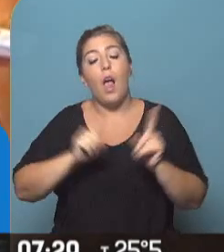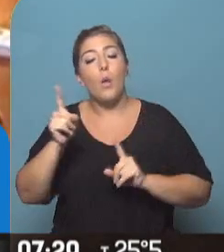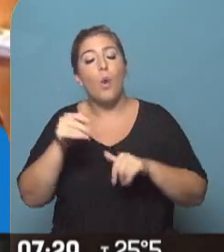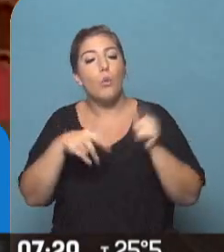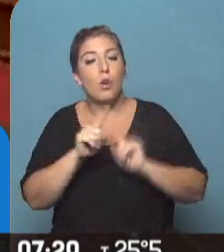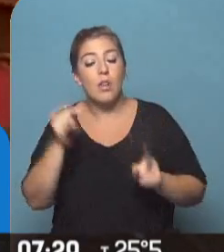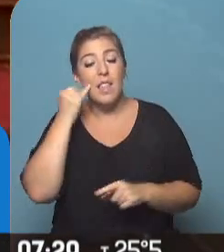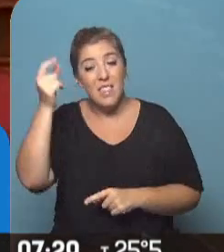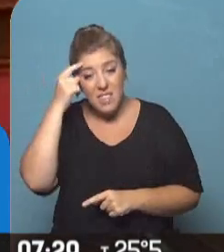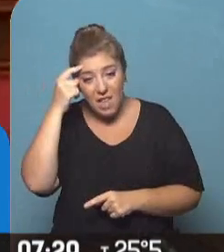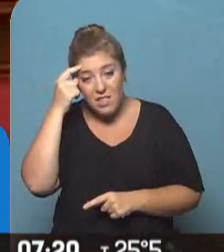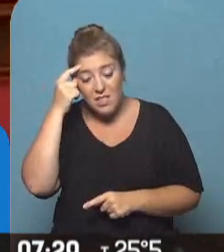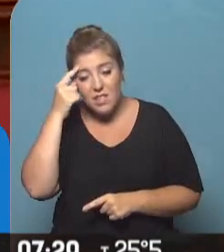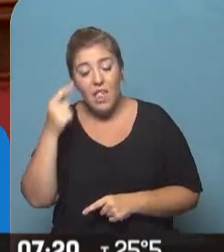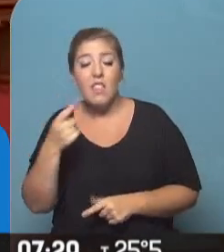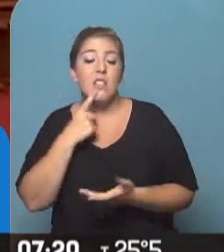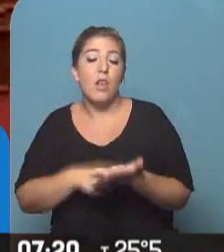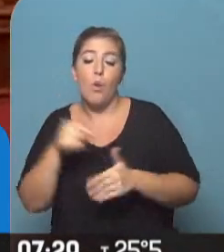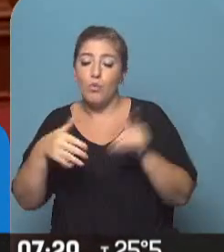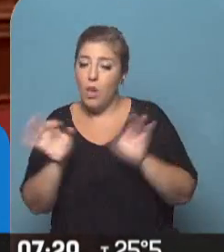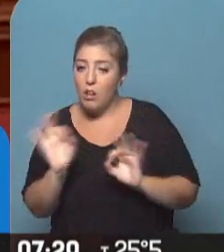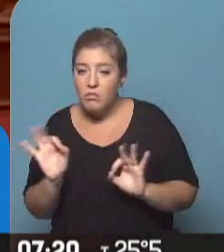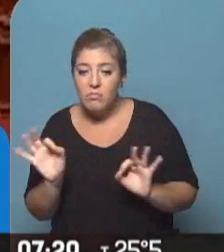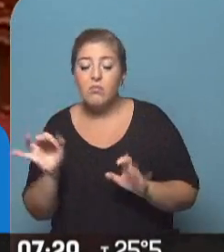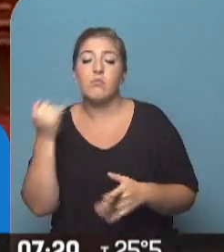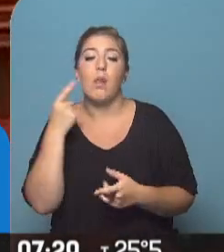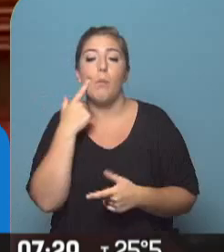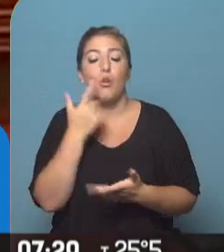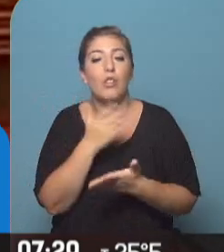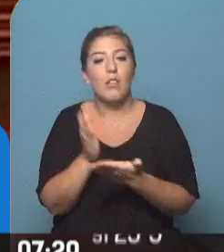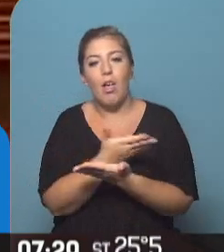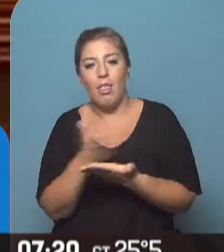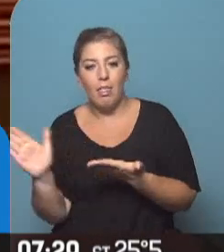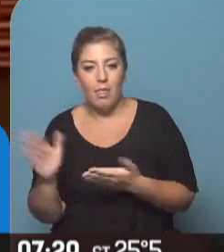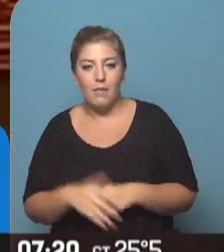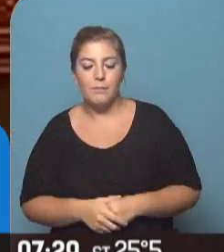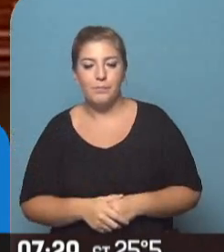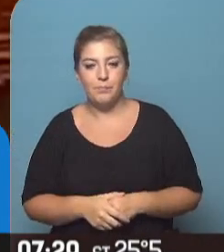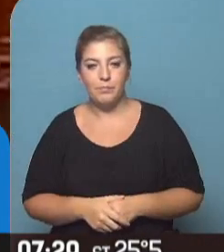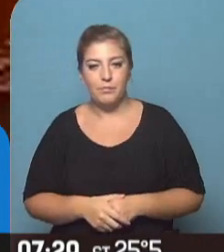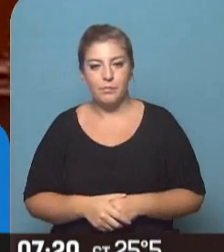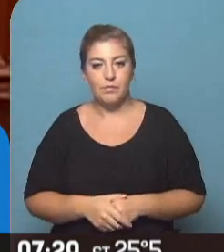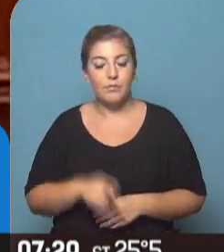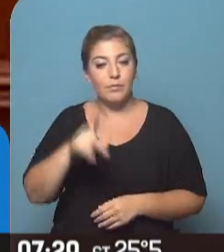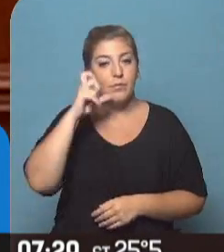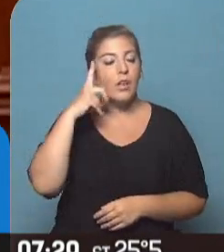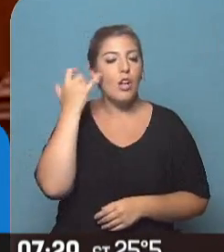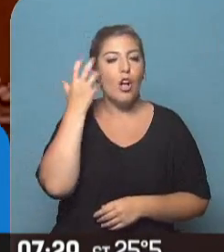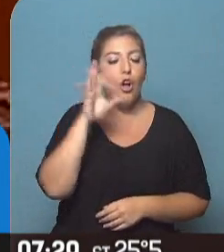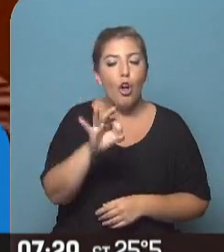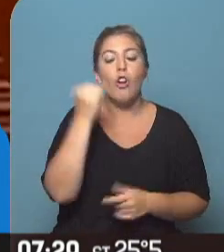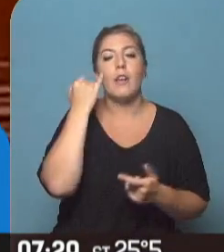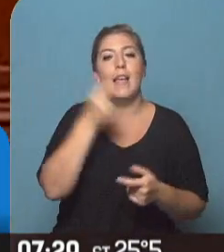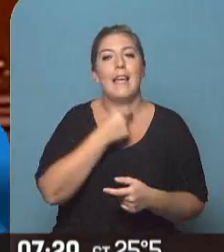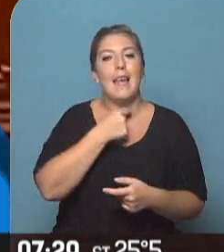fujimoristas díscolos que decidieron abstenerse mostrando la división entre Keiko Fujimori, la hermana mayor, que promovía la destitución, y